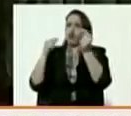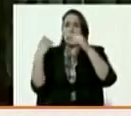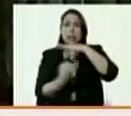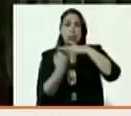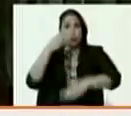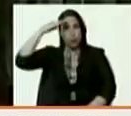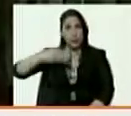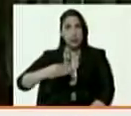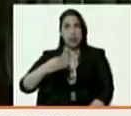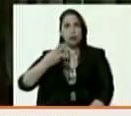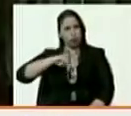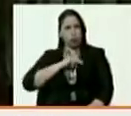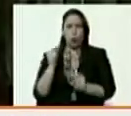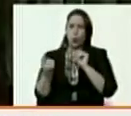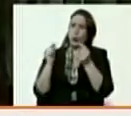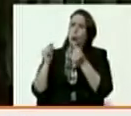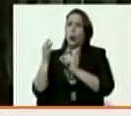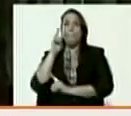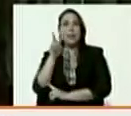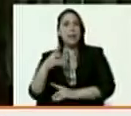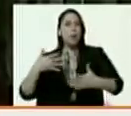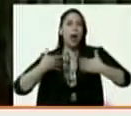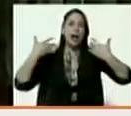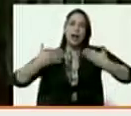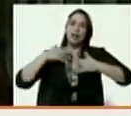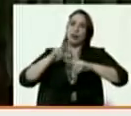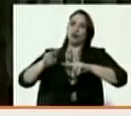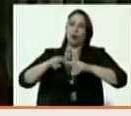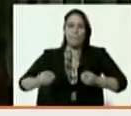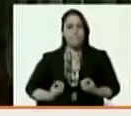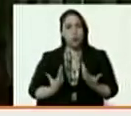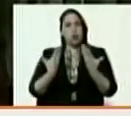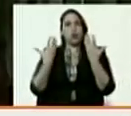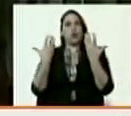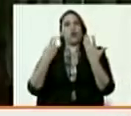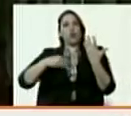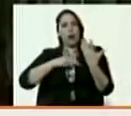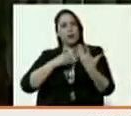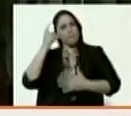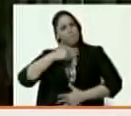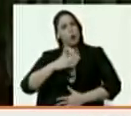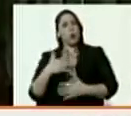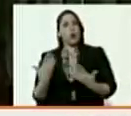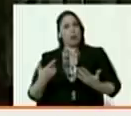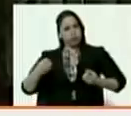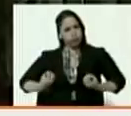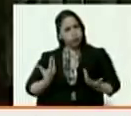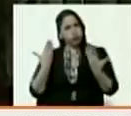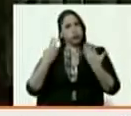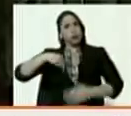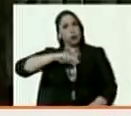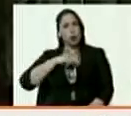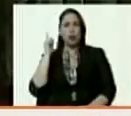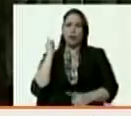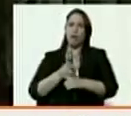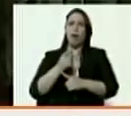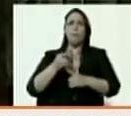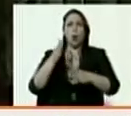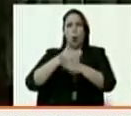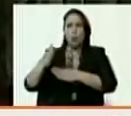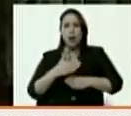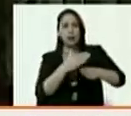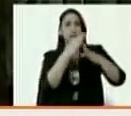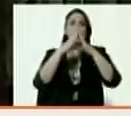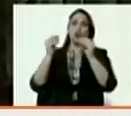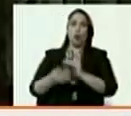militares, veíamos la alegría y transmitíamos nuestro optimismo. Es un optimismo que tenemos que compartir todos, en